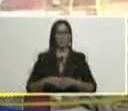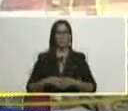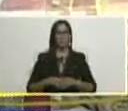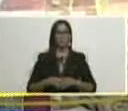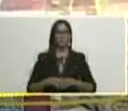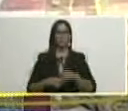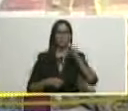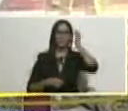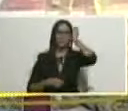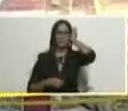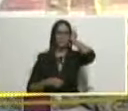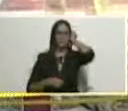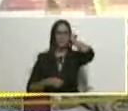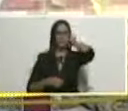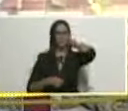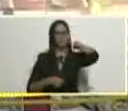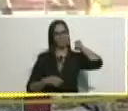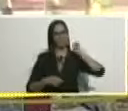Anairobi